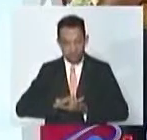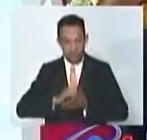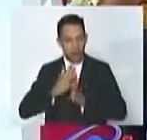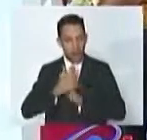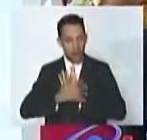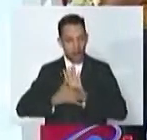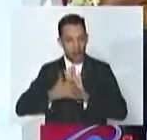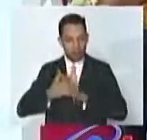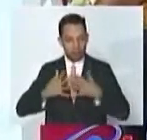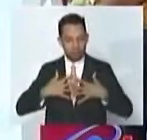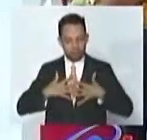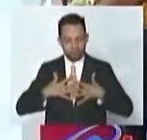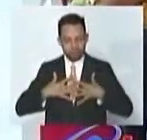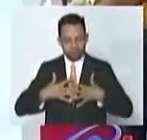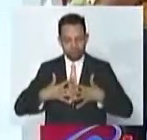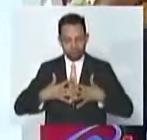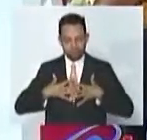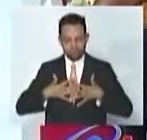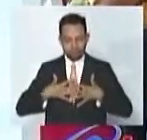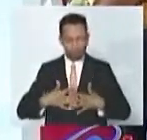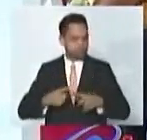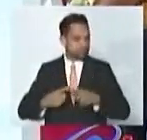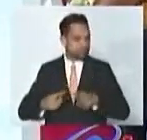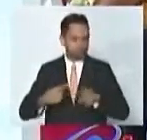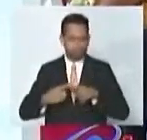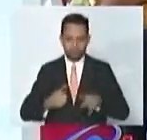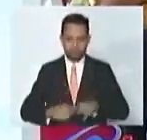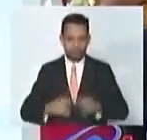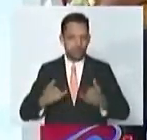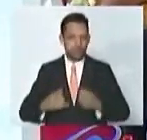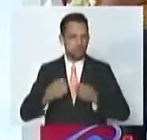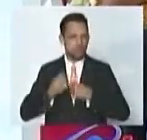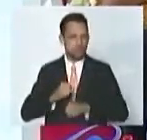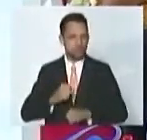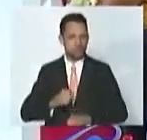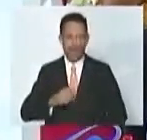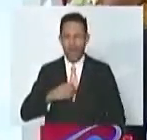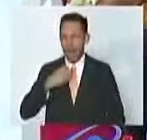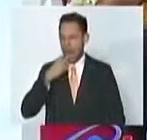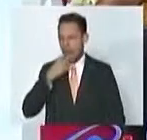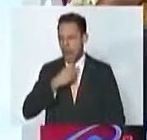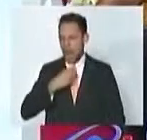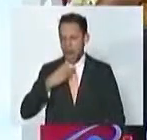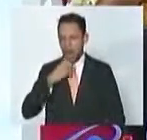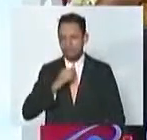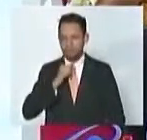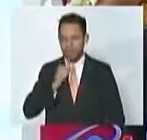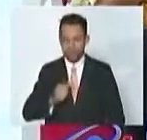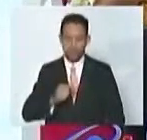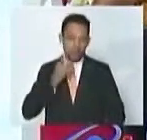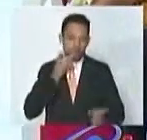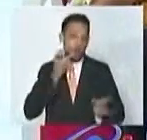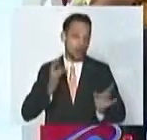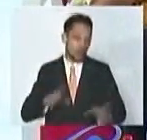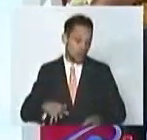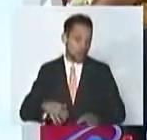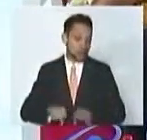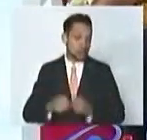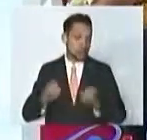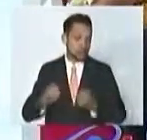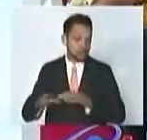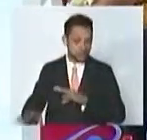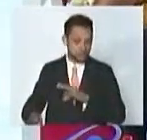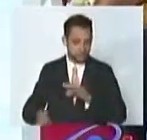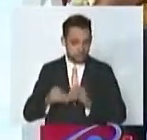capacidad pulmonar. Entonces, obviamente, hay un esfuerzo y las cuerdas se pueden lesionar. Aparte de